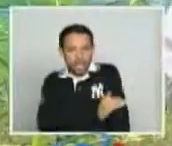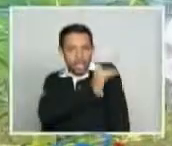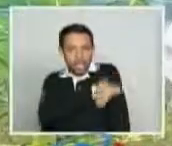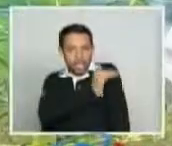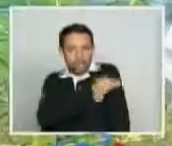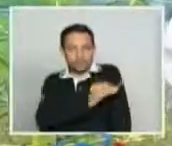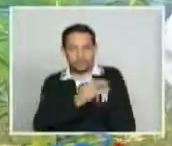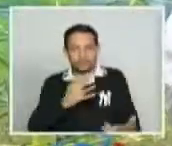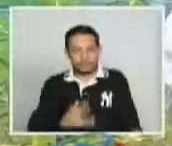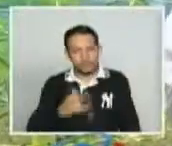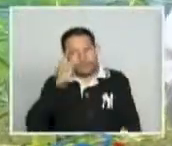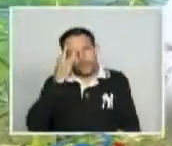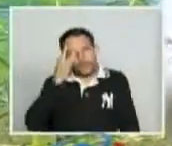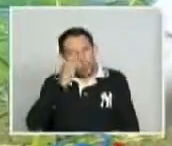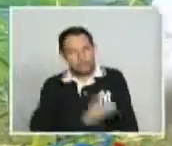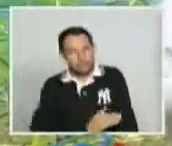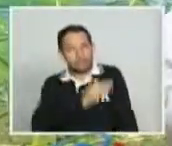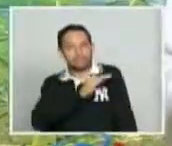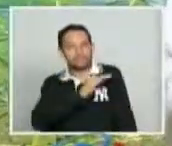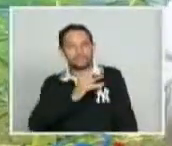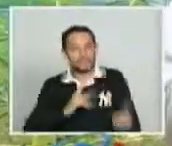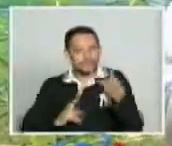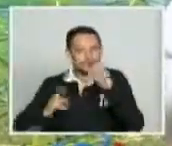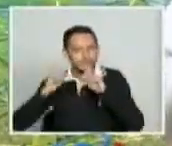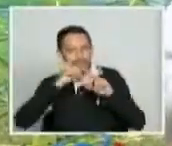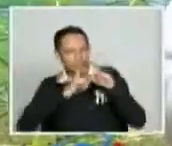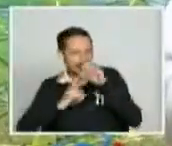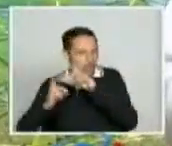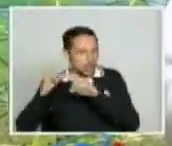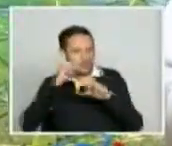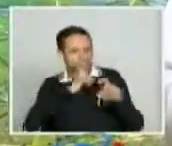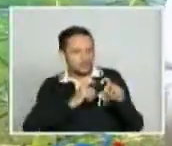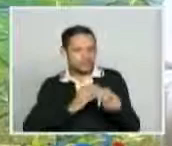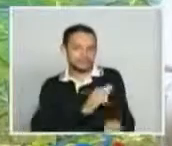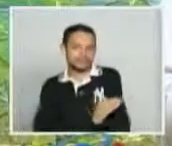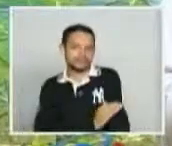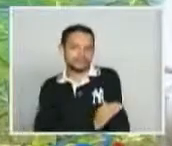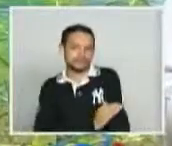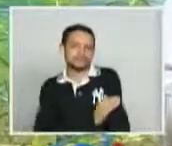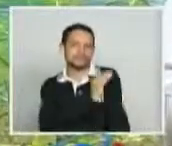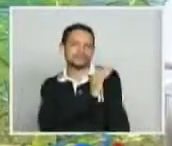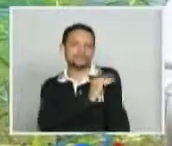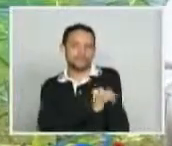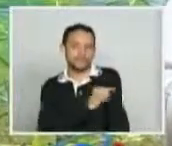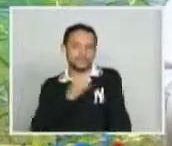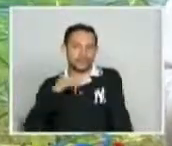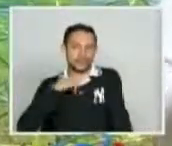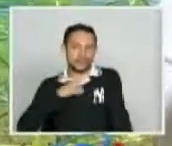ninguna razón de estar hipertenso. Y empezó a estudiarse, se hizo un examen de tiroides, tenía